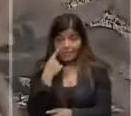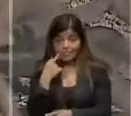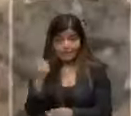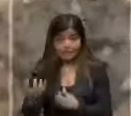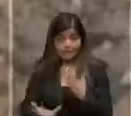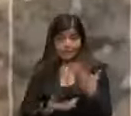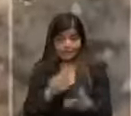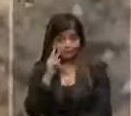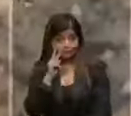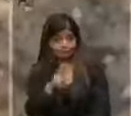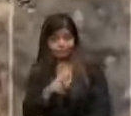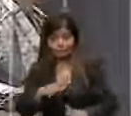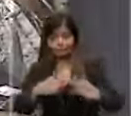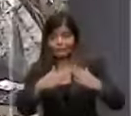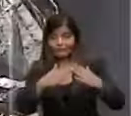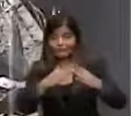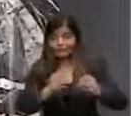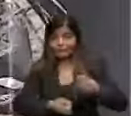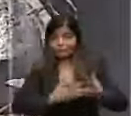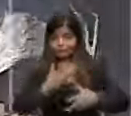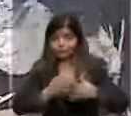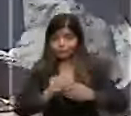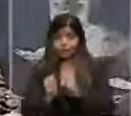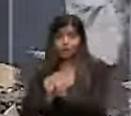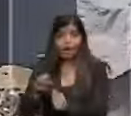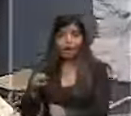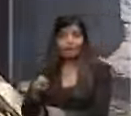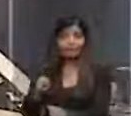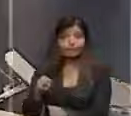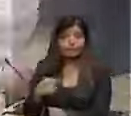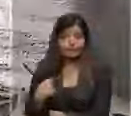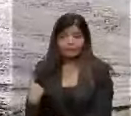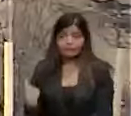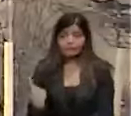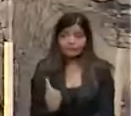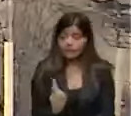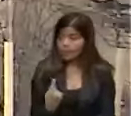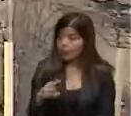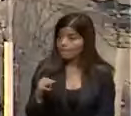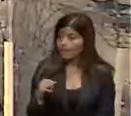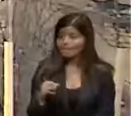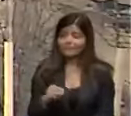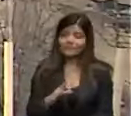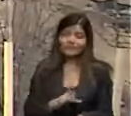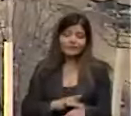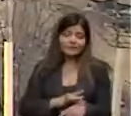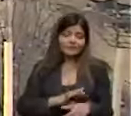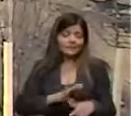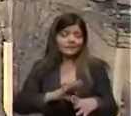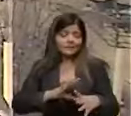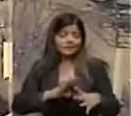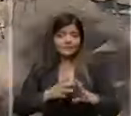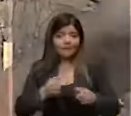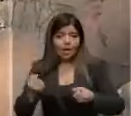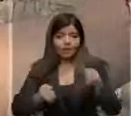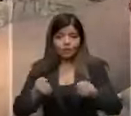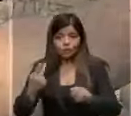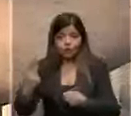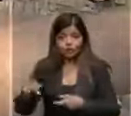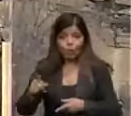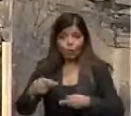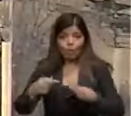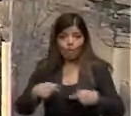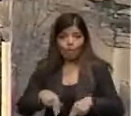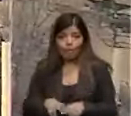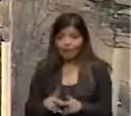casa así, estaba junto a su mamá. Llego acá, encuentro a mi madre calcinada dentro de su furgón y su pareja